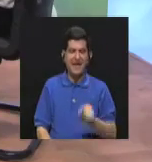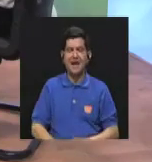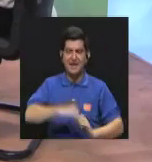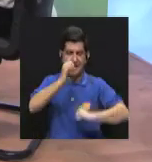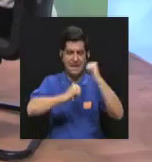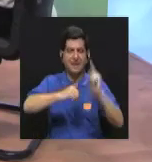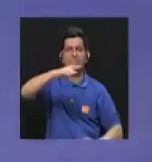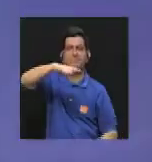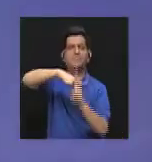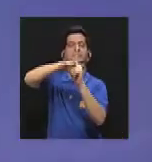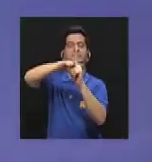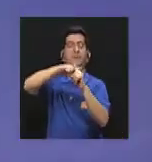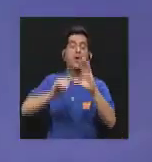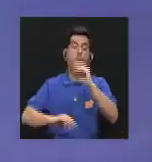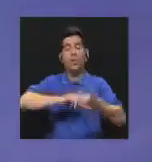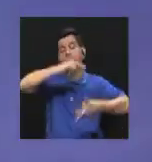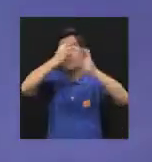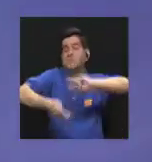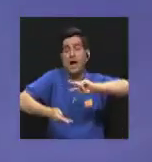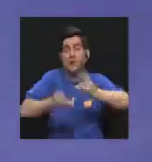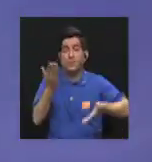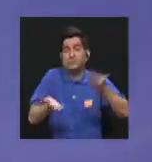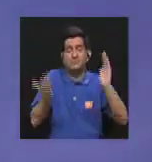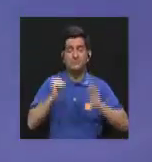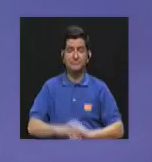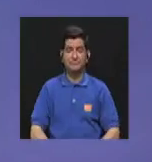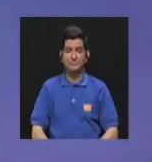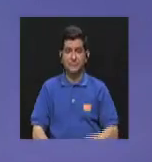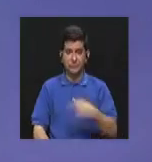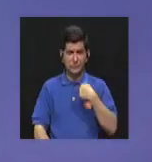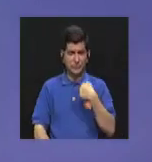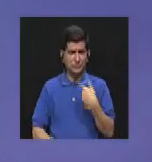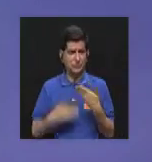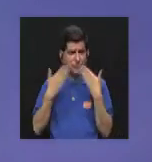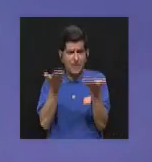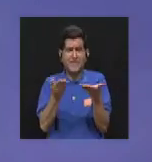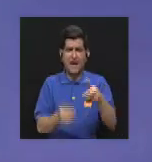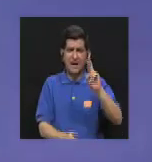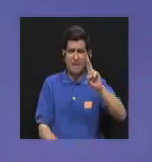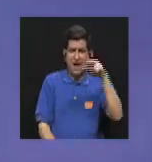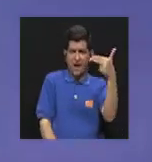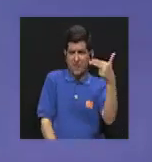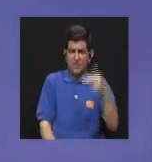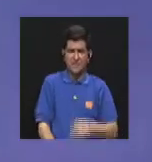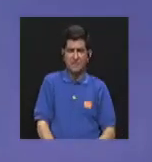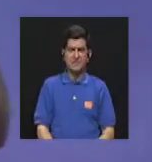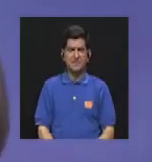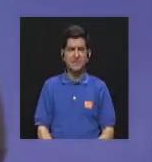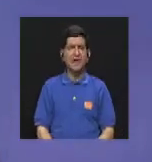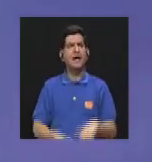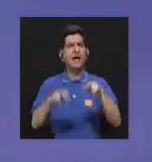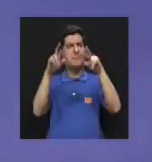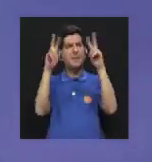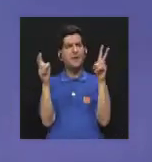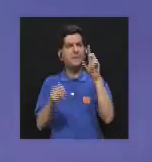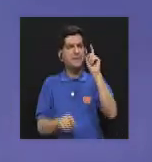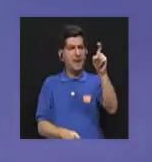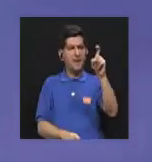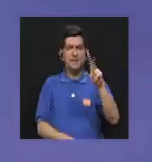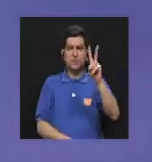estructura, o al revés, la verdad. Entonces, yo lo que le daba a Rosa eran, bueno, para el tema tal